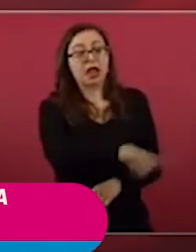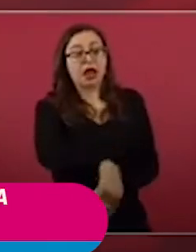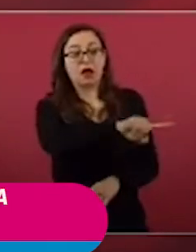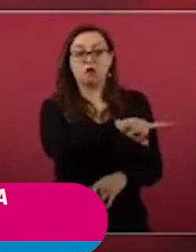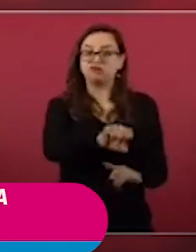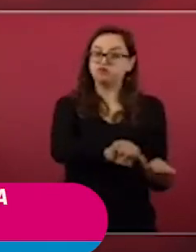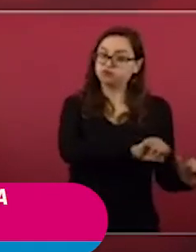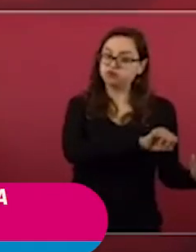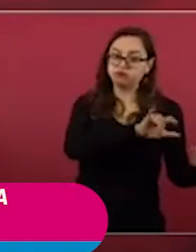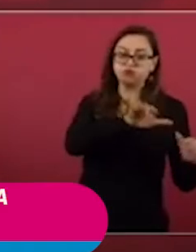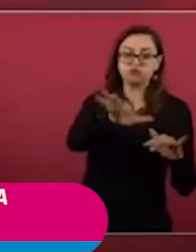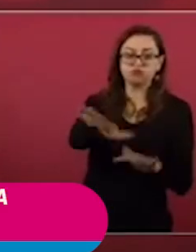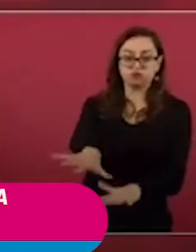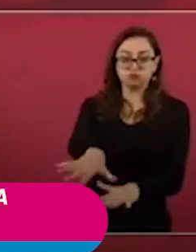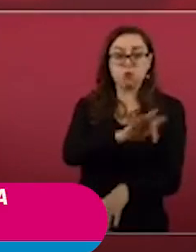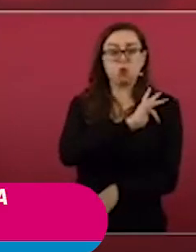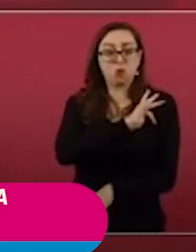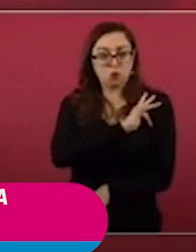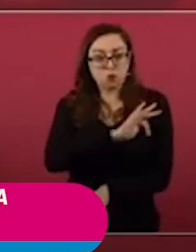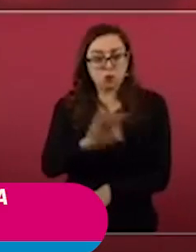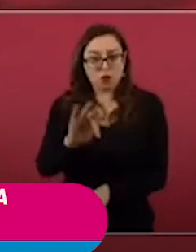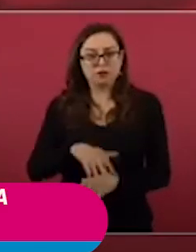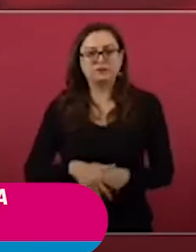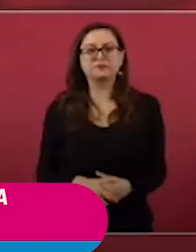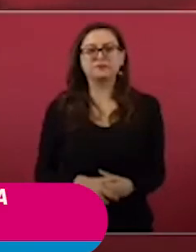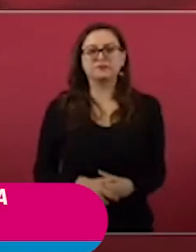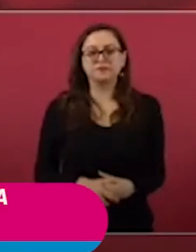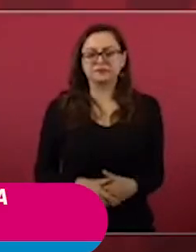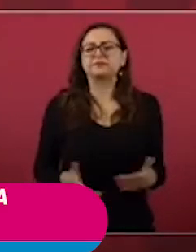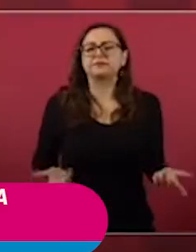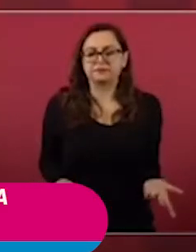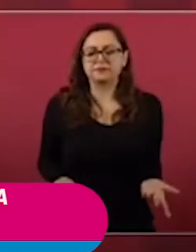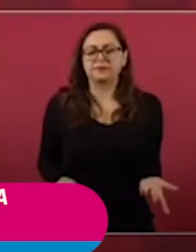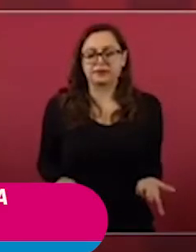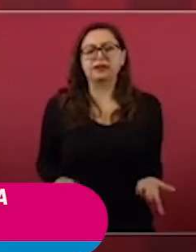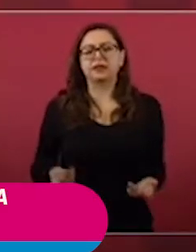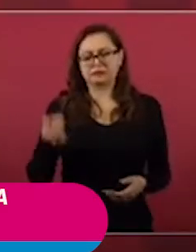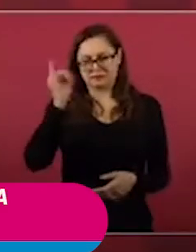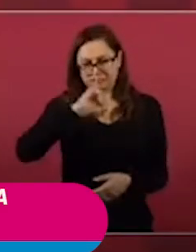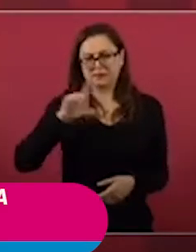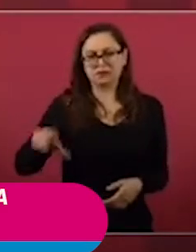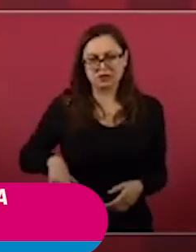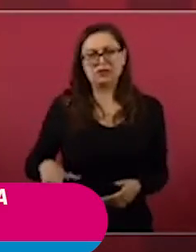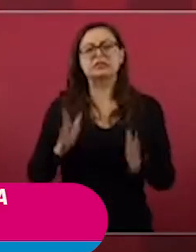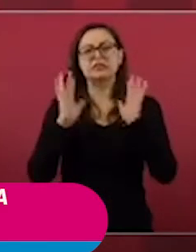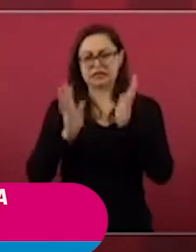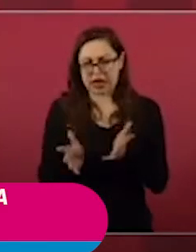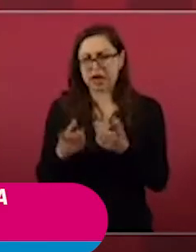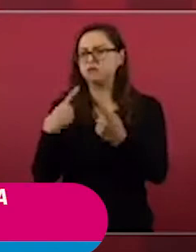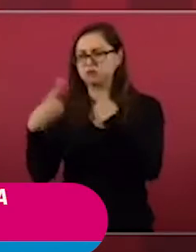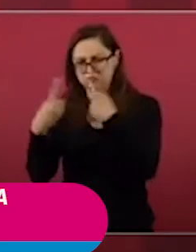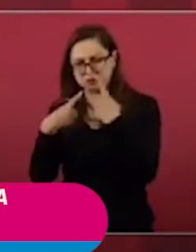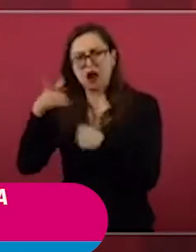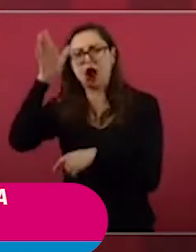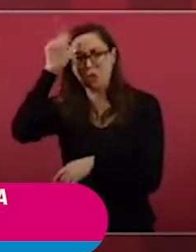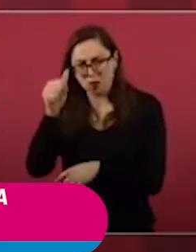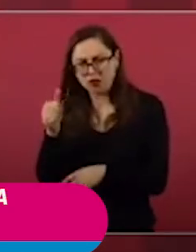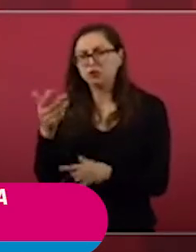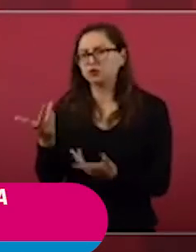Y me comentó la jefa de gobierno que ya había hablado con los organizadores y ellos habían aceptado